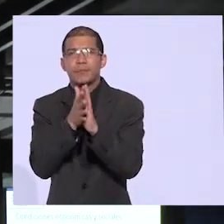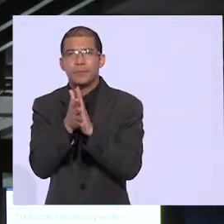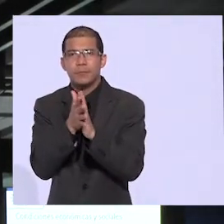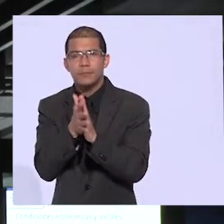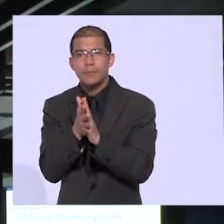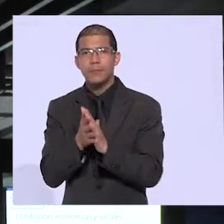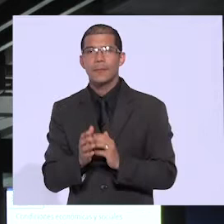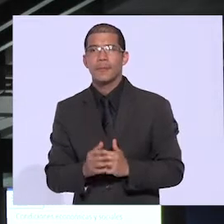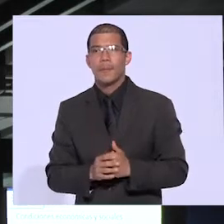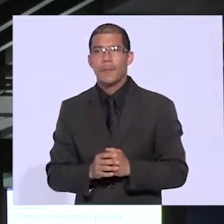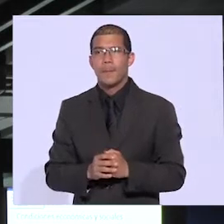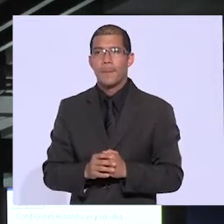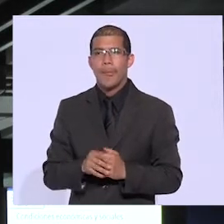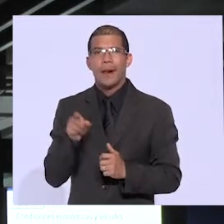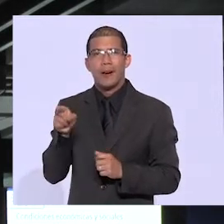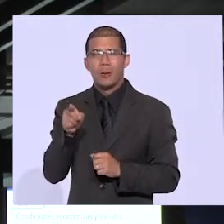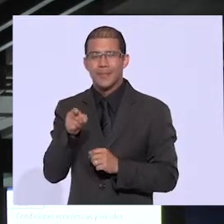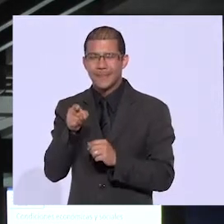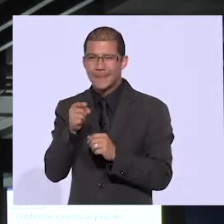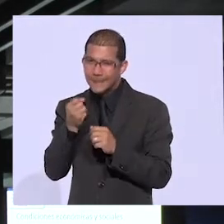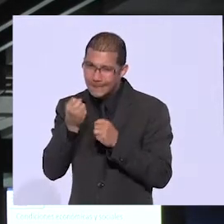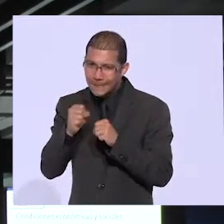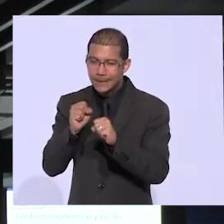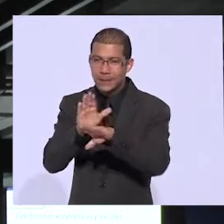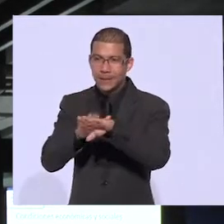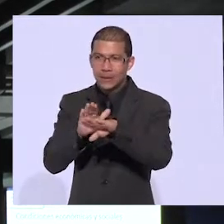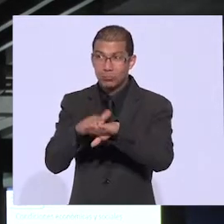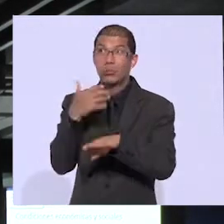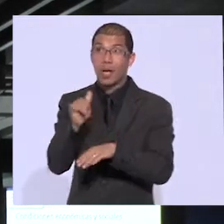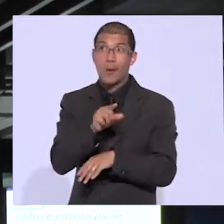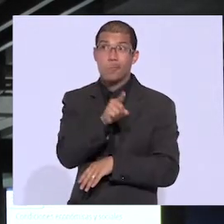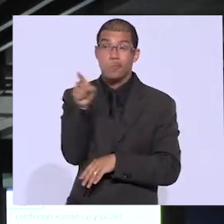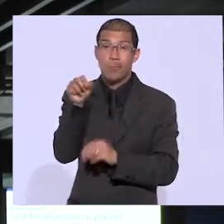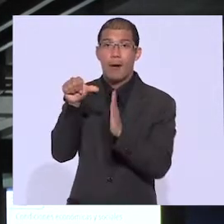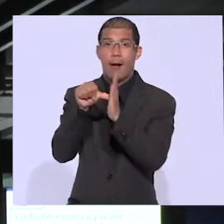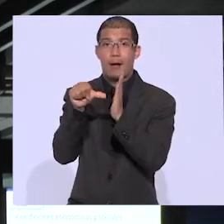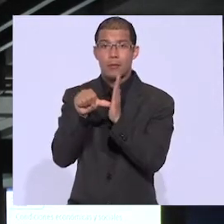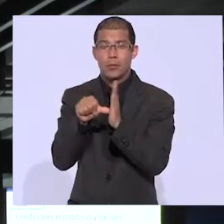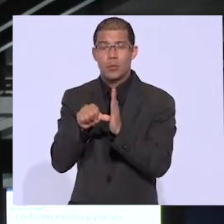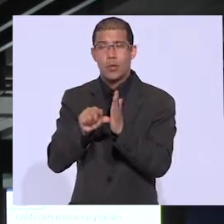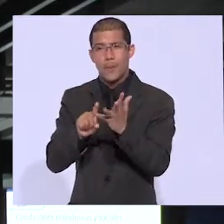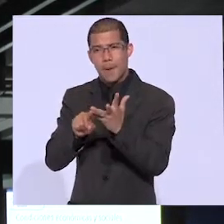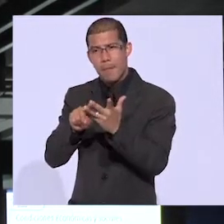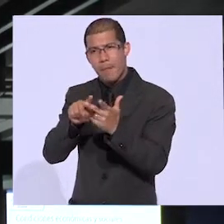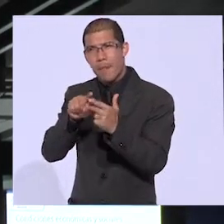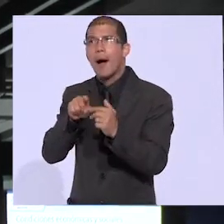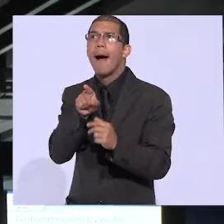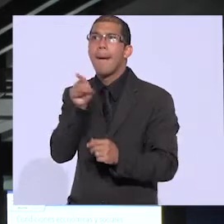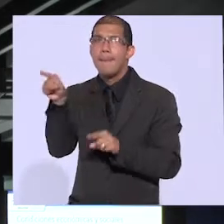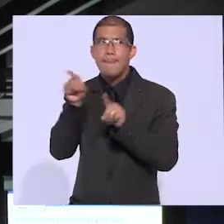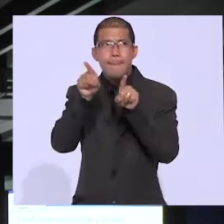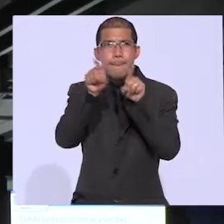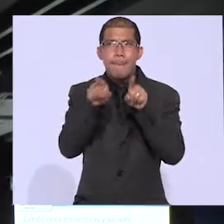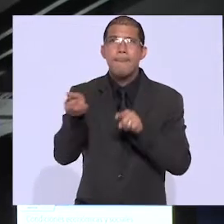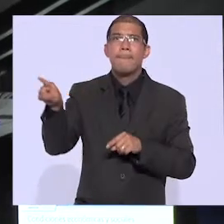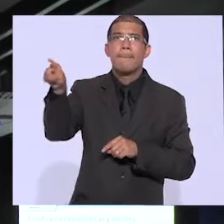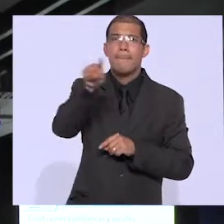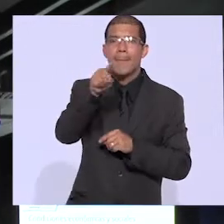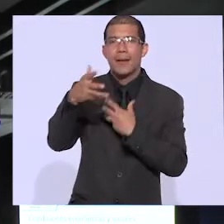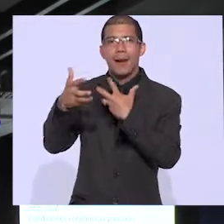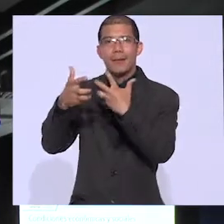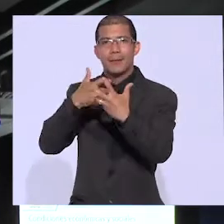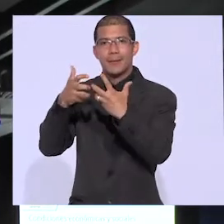pone más énfasis en ello. Es decir, ya hay artículos que dicen, sí, efectivamente estas son las cosas que están ocurriendo en aquellos